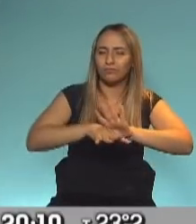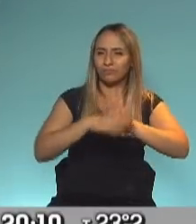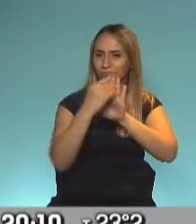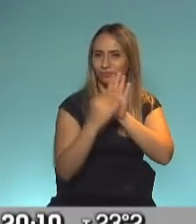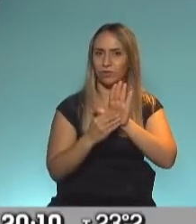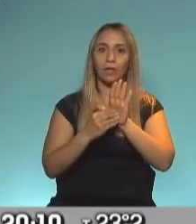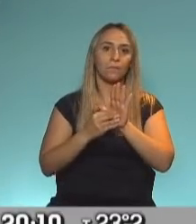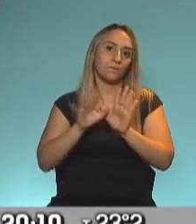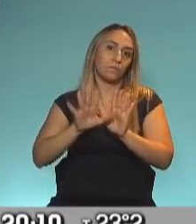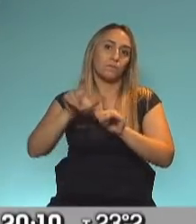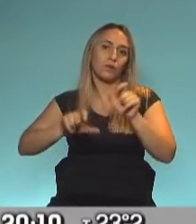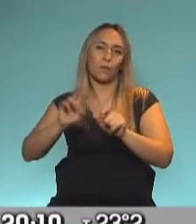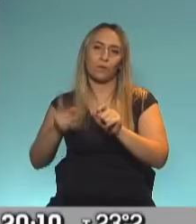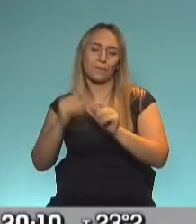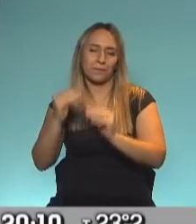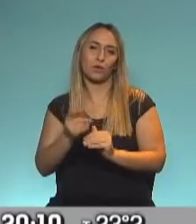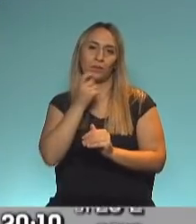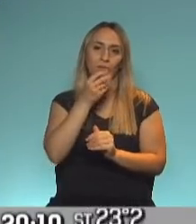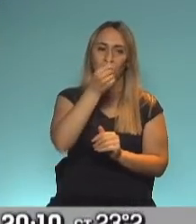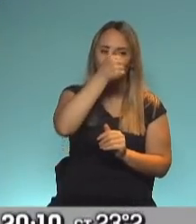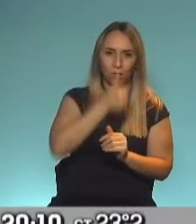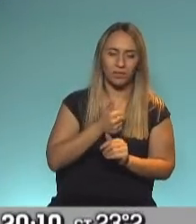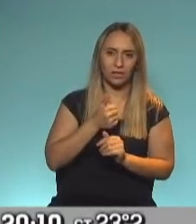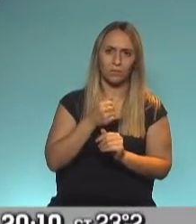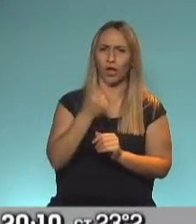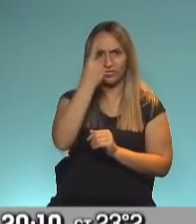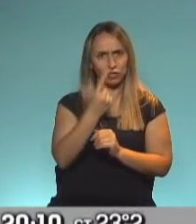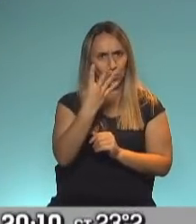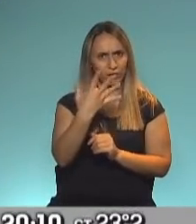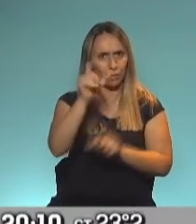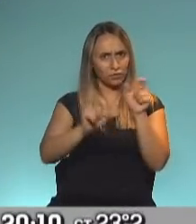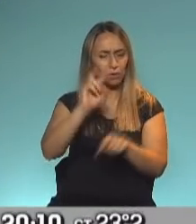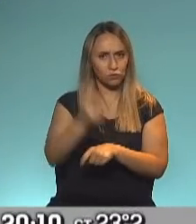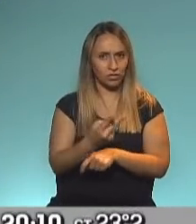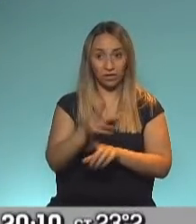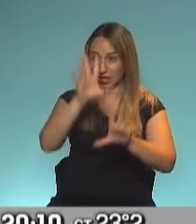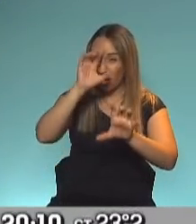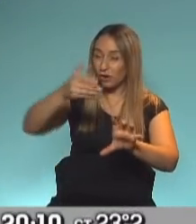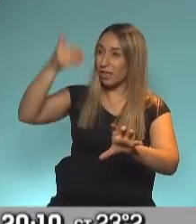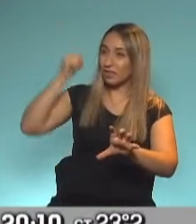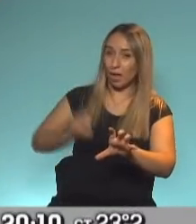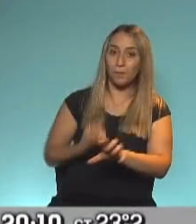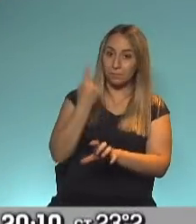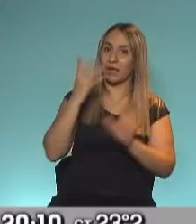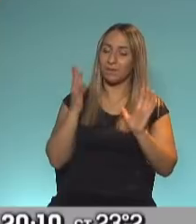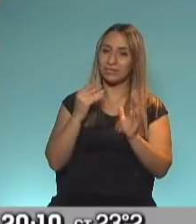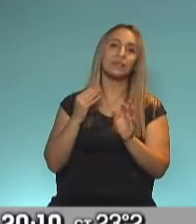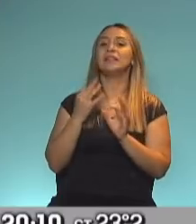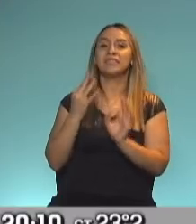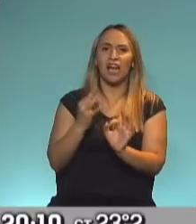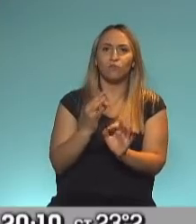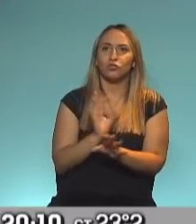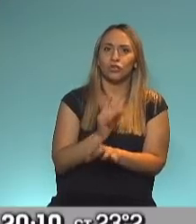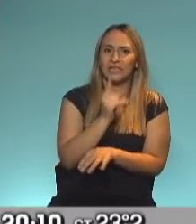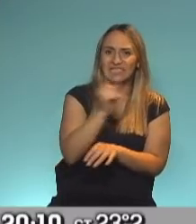reportado menos muertes de las que supimos los fines de semana y demás. 145 muertes sigue siendo. ¿Te acordás, Lucía, la primera vez que tuvimos 100